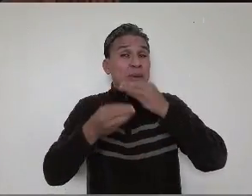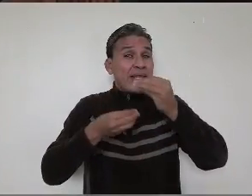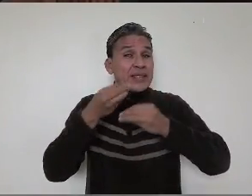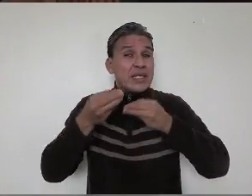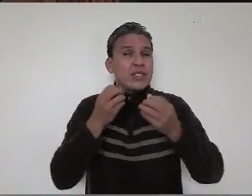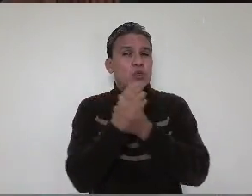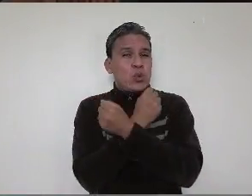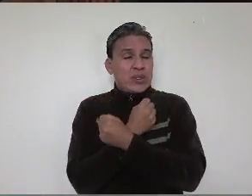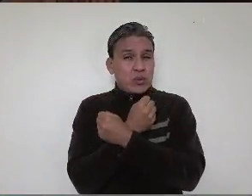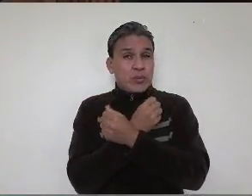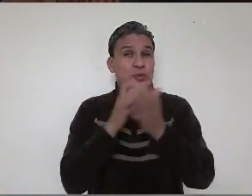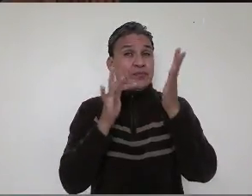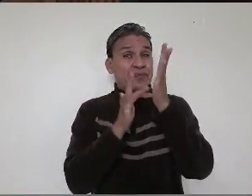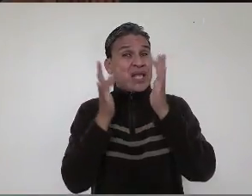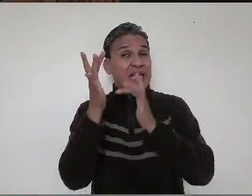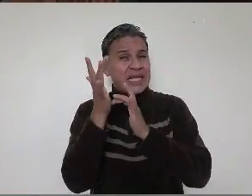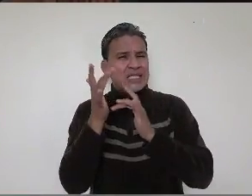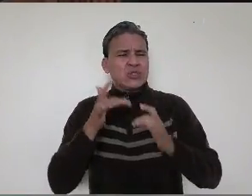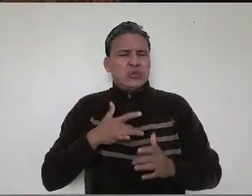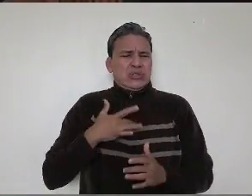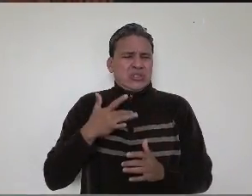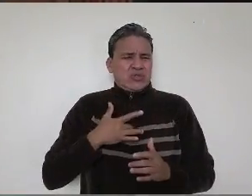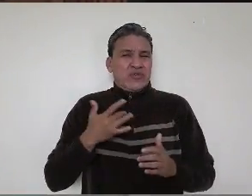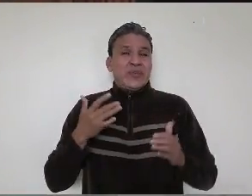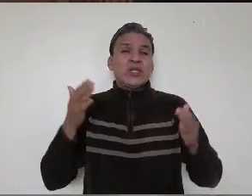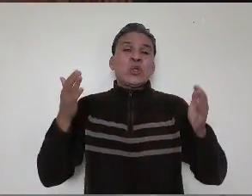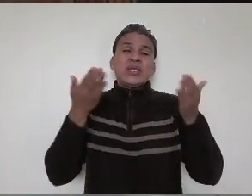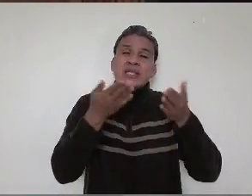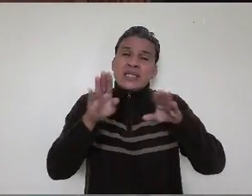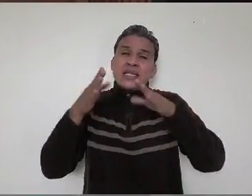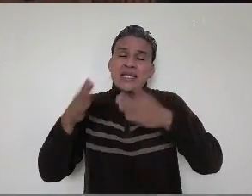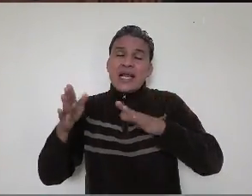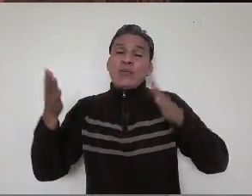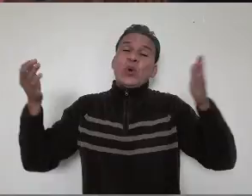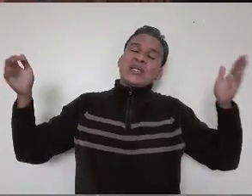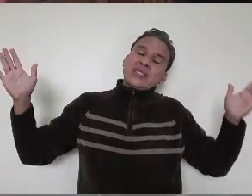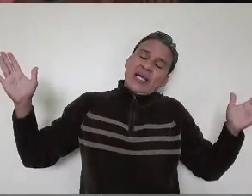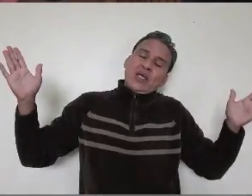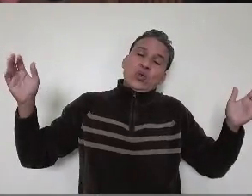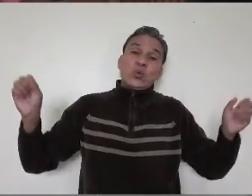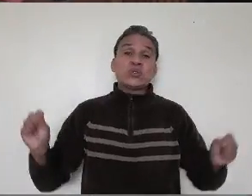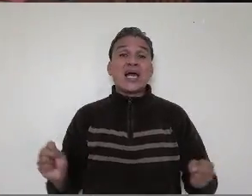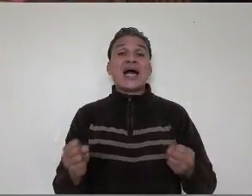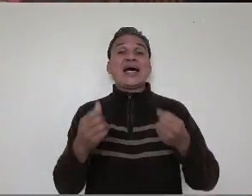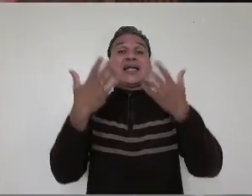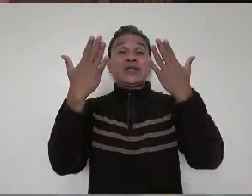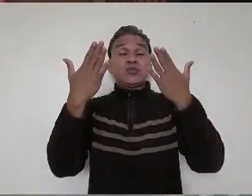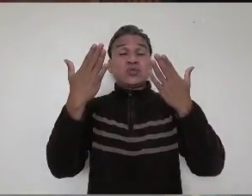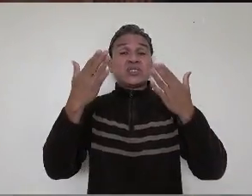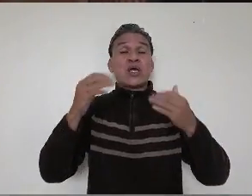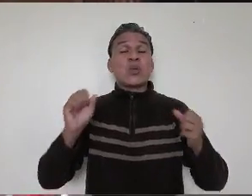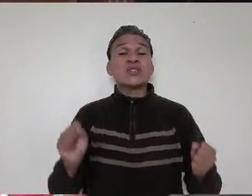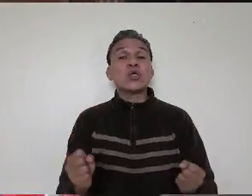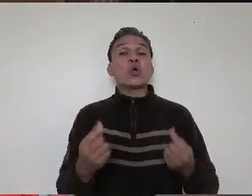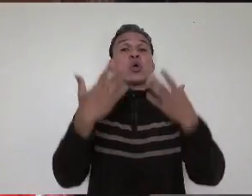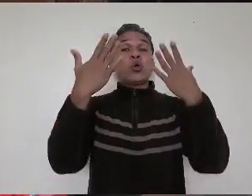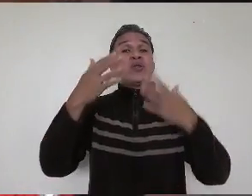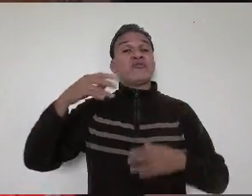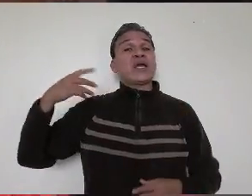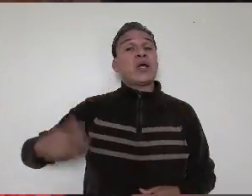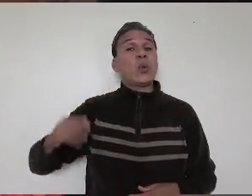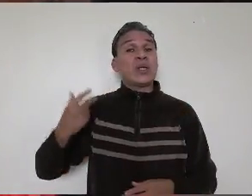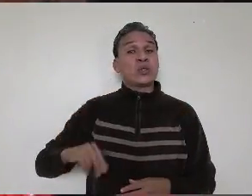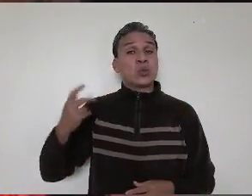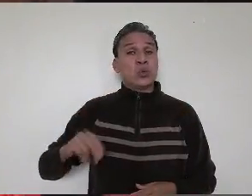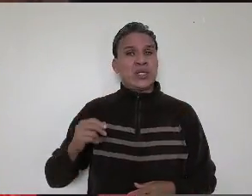y de la muerte en cruz, ha resucitado a la vida nueva y ha sido glorificado a tu derecha. Dirige tu